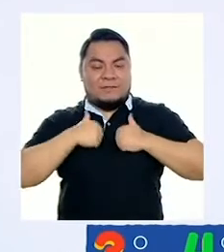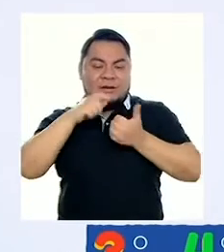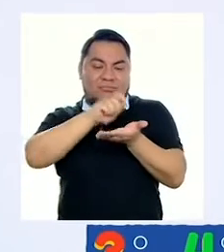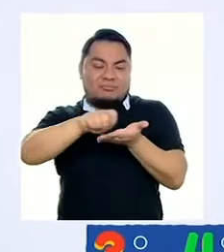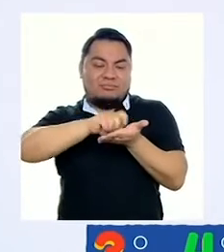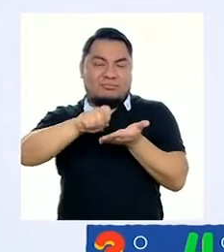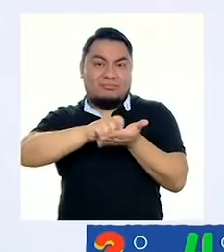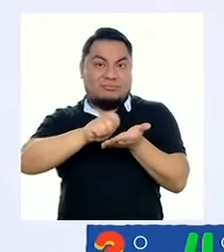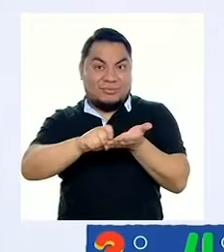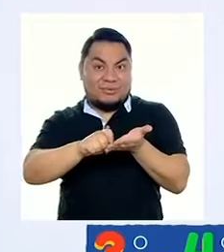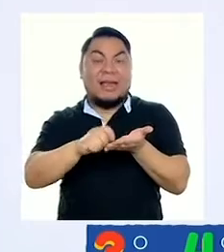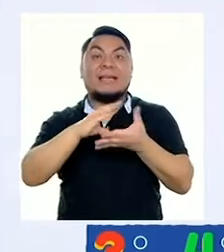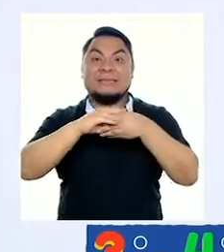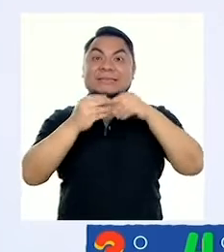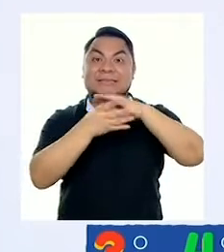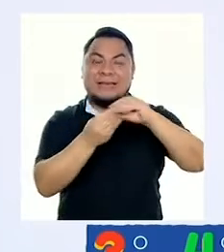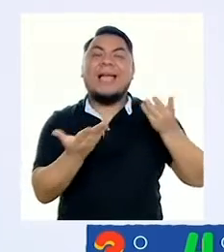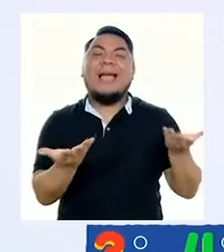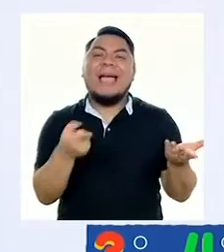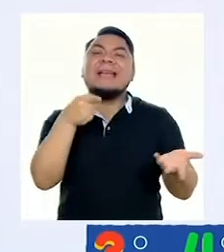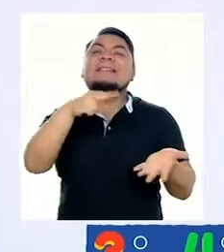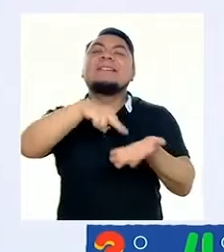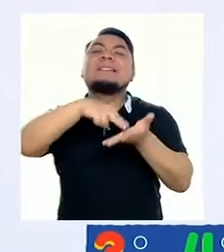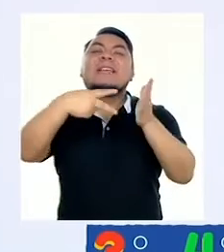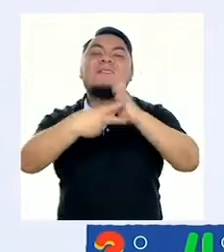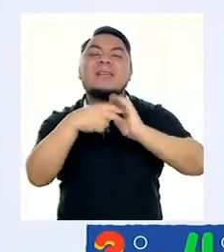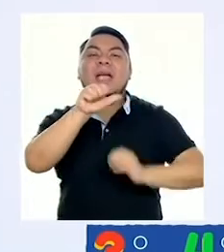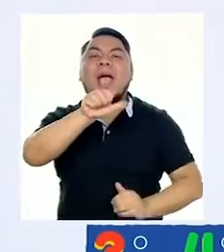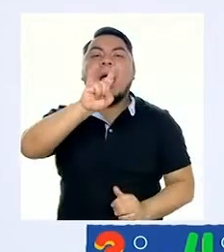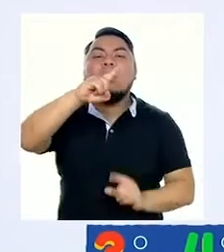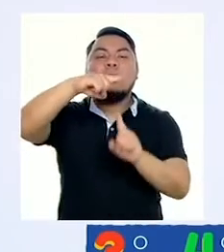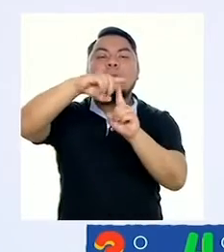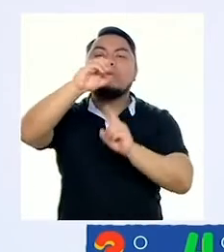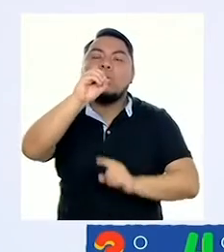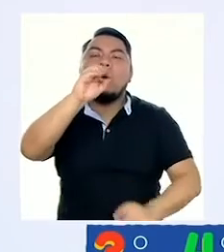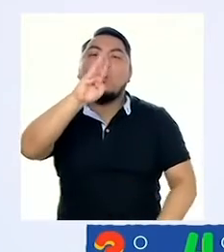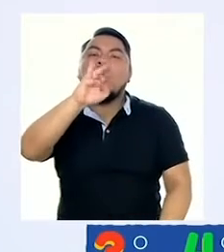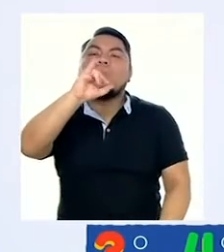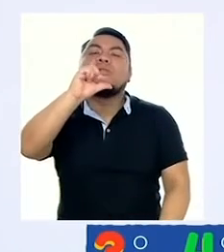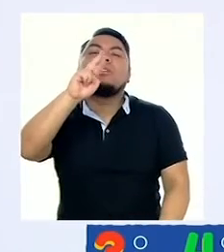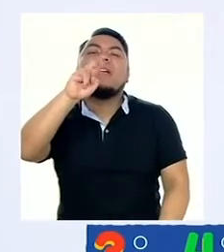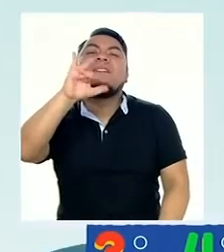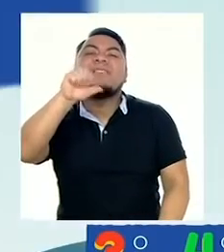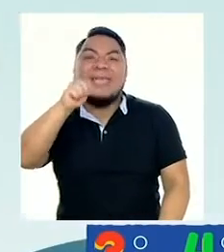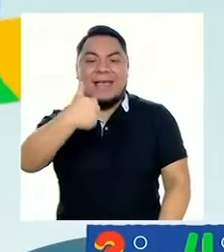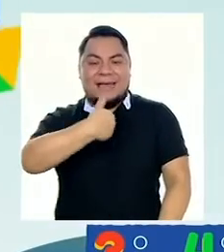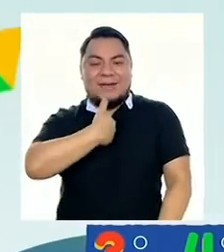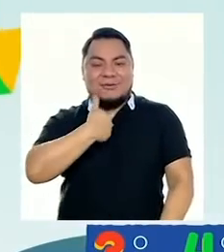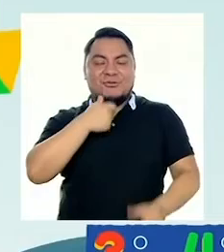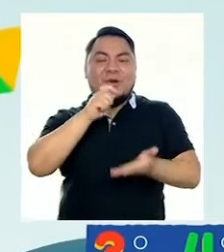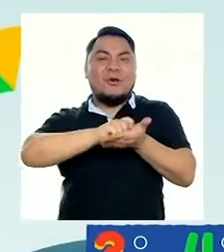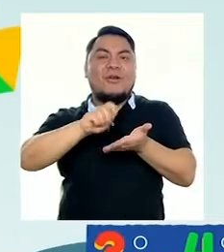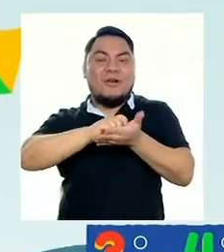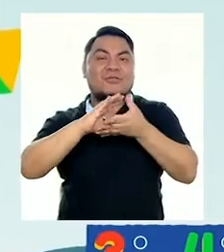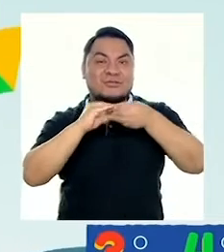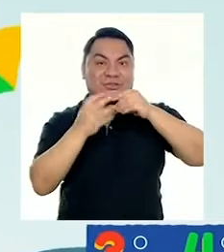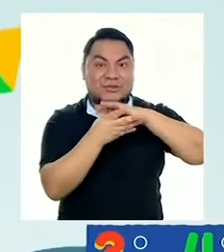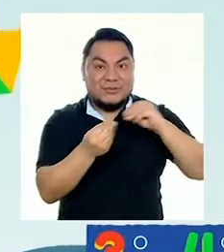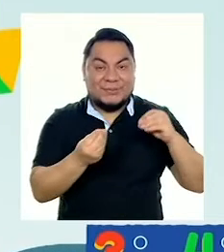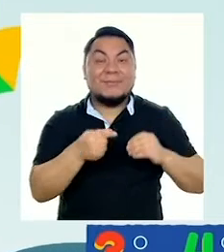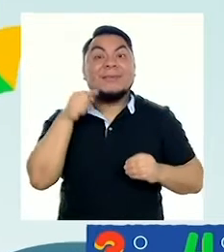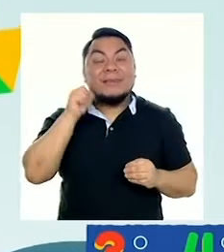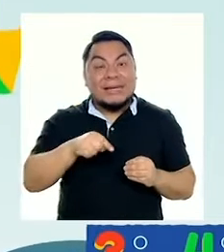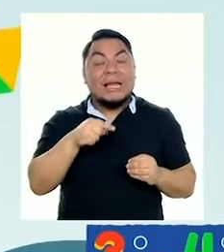mi biografía, estoy realizando una autobiografía. Esa es la diferencia. La biografía es